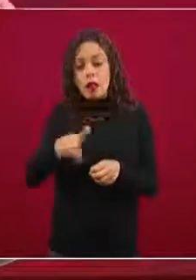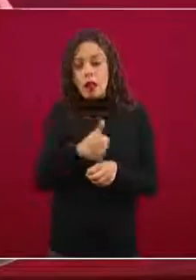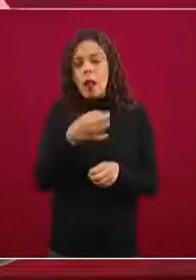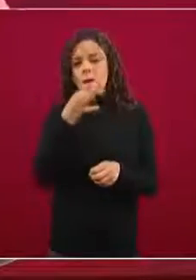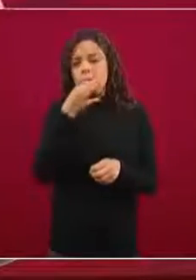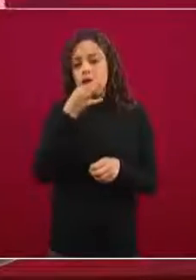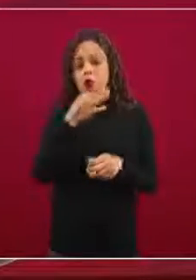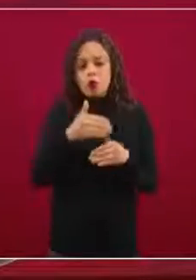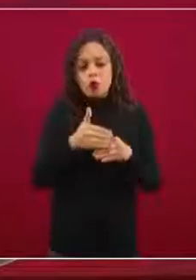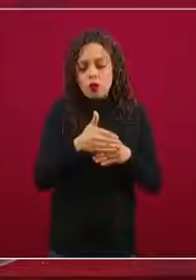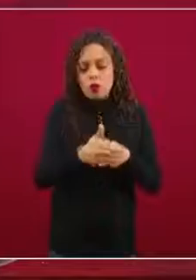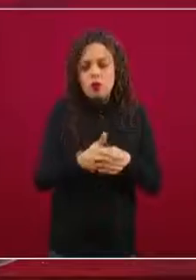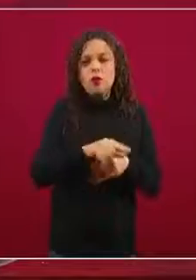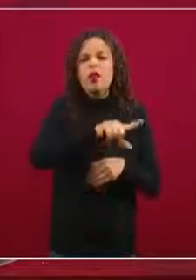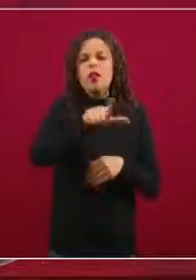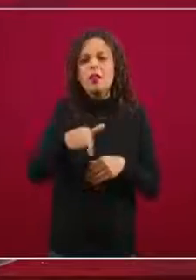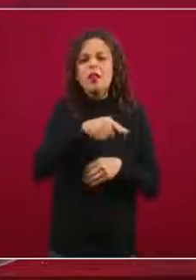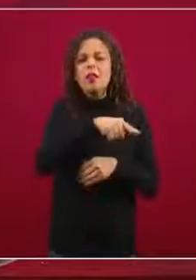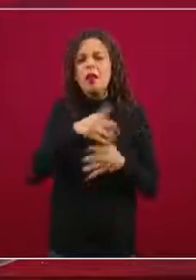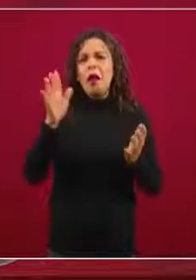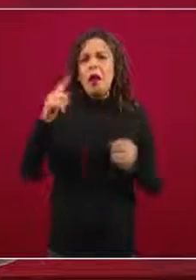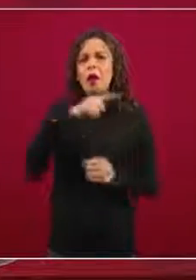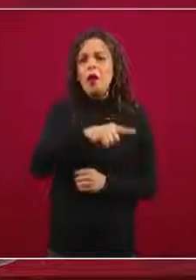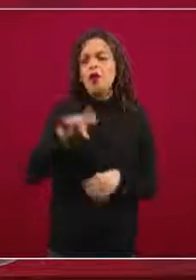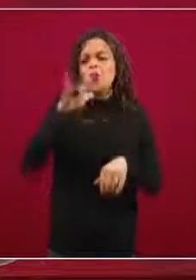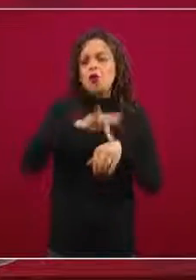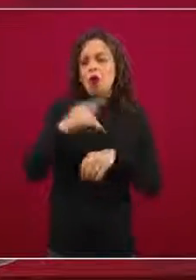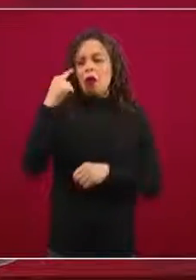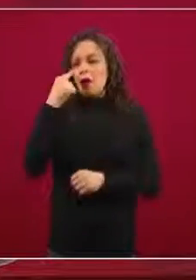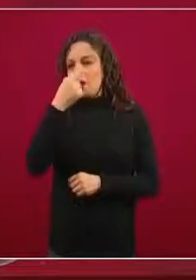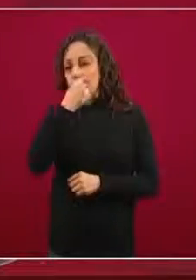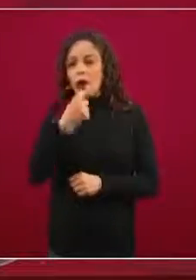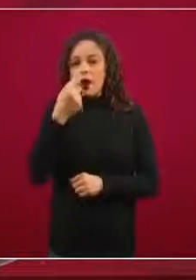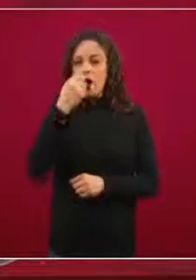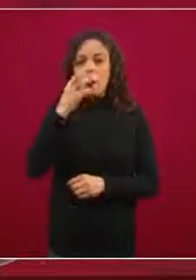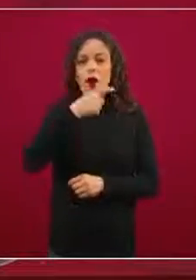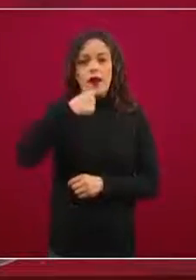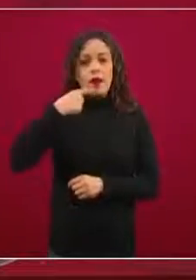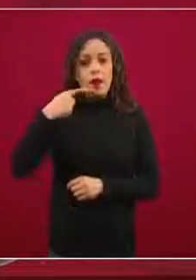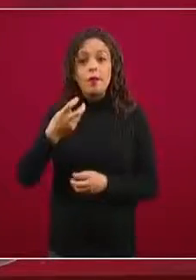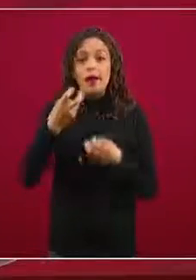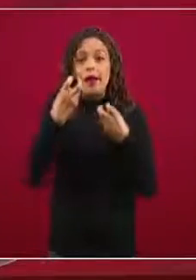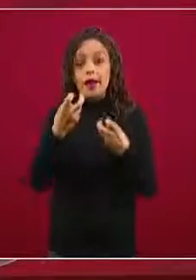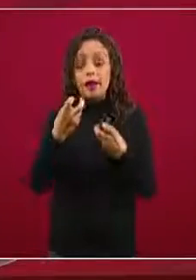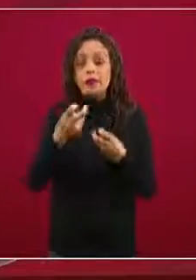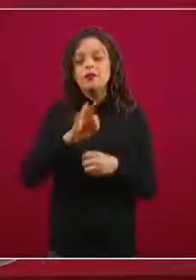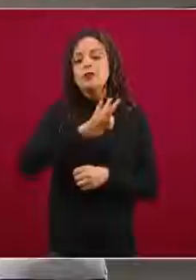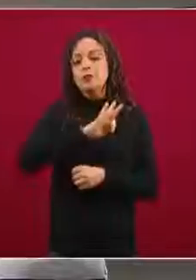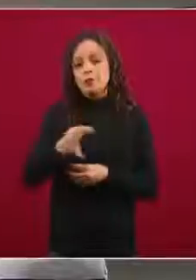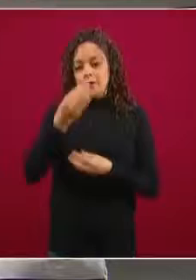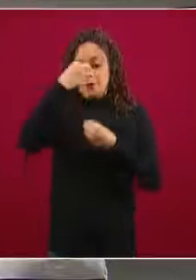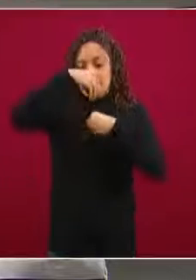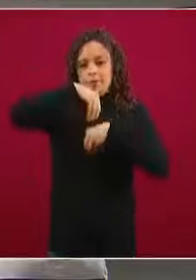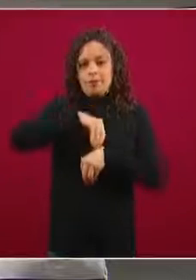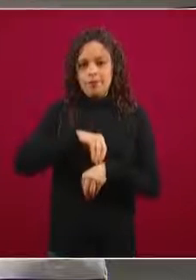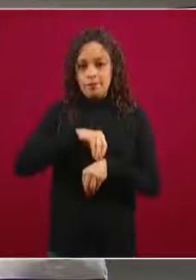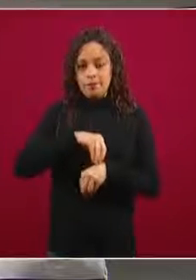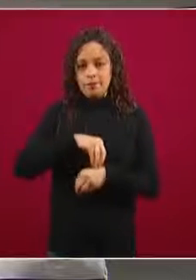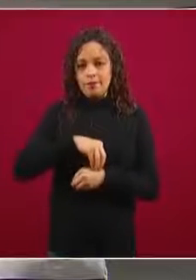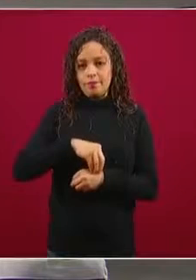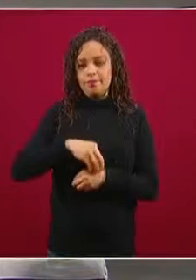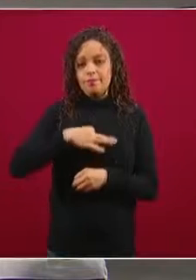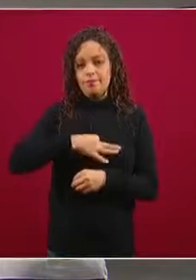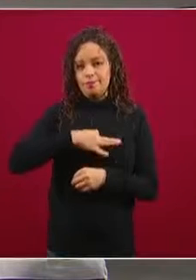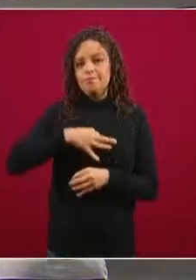se toque los ojos, la nariz o la boca, y ese es el mecanismo de entrada del virus. Y también hemos dicho que existe